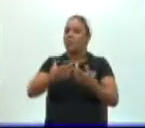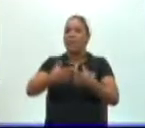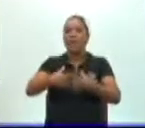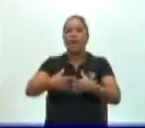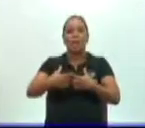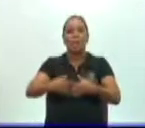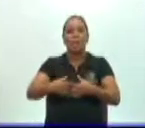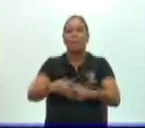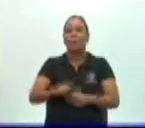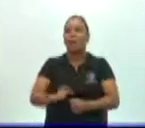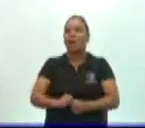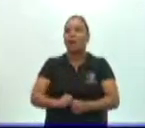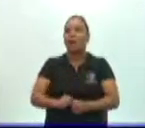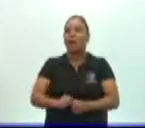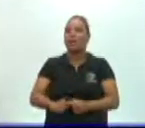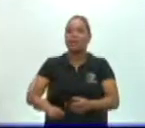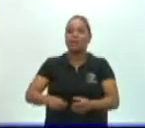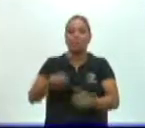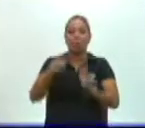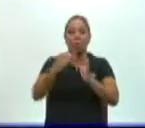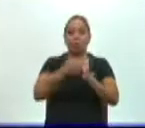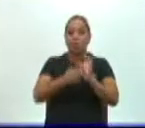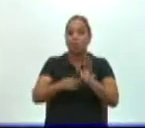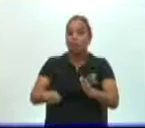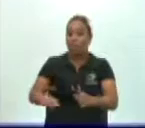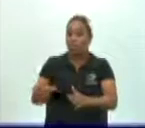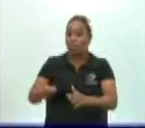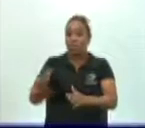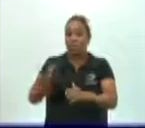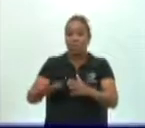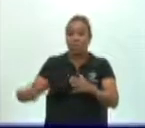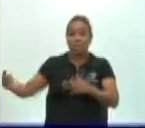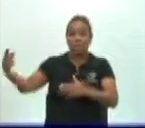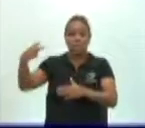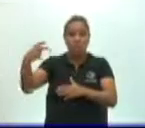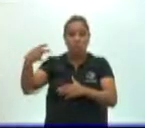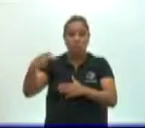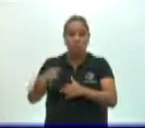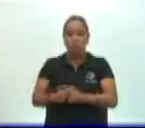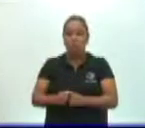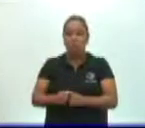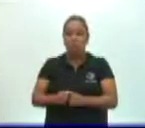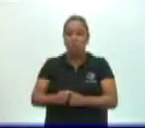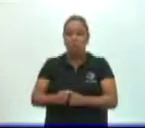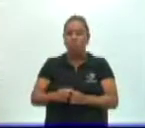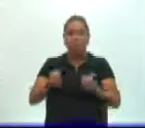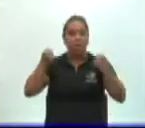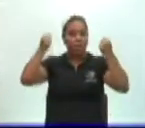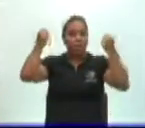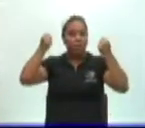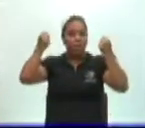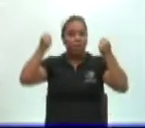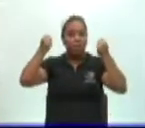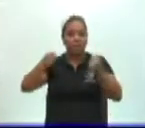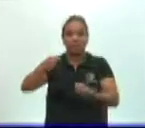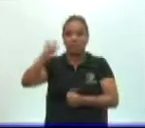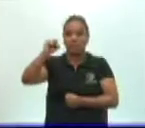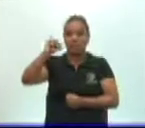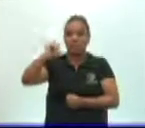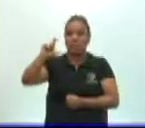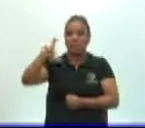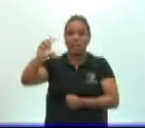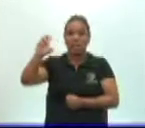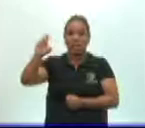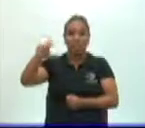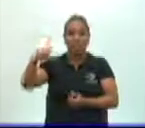de un programa de lucha. Fíjense, en un segundo escalón tenemos la sublevación de Lyon y Silesia, dos ciudades importantes europeas que